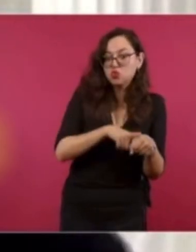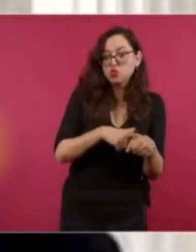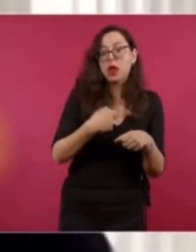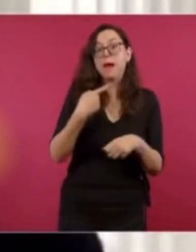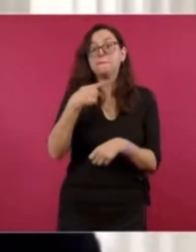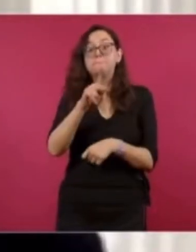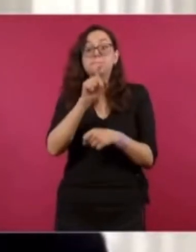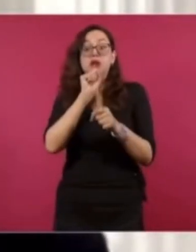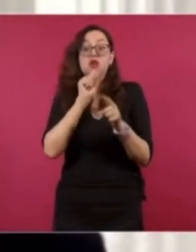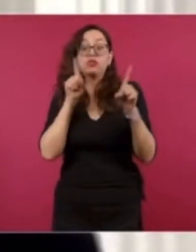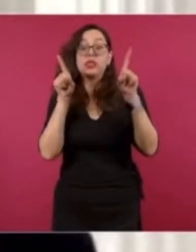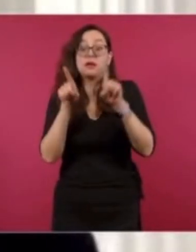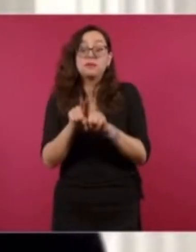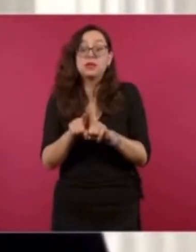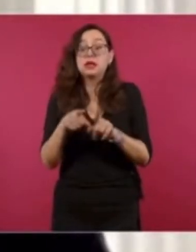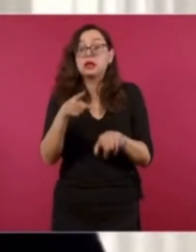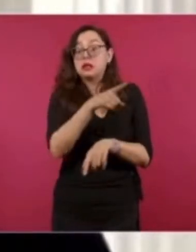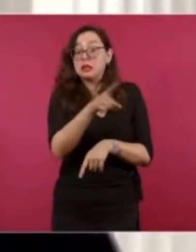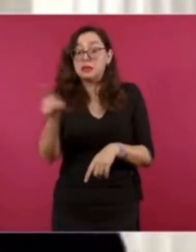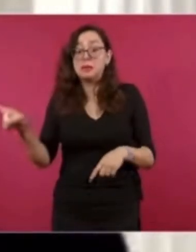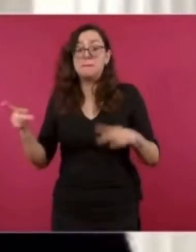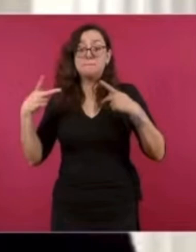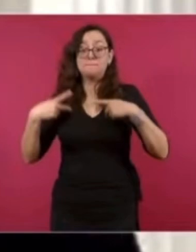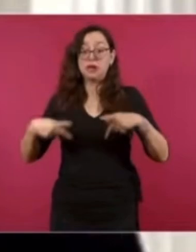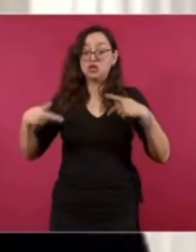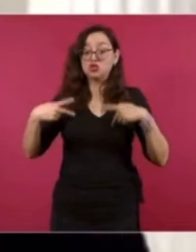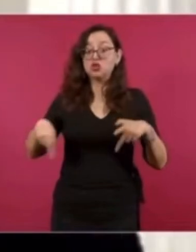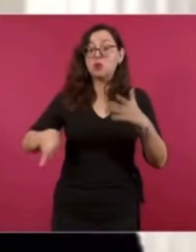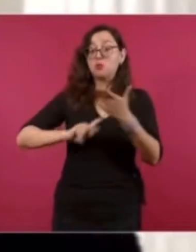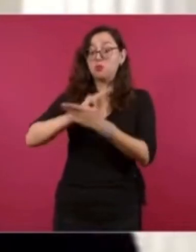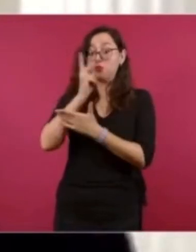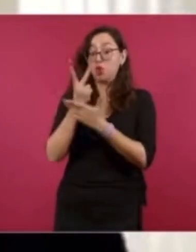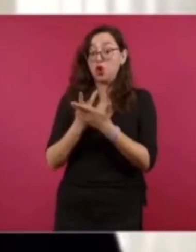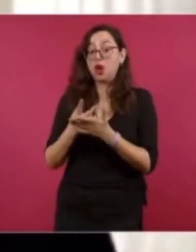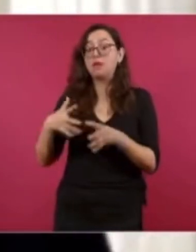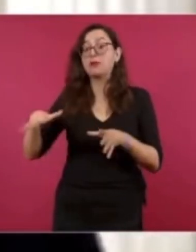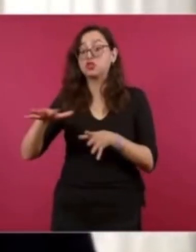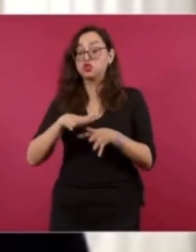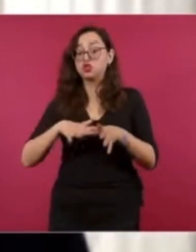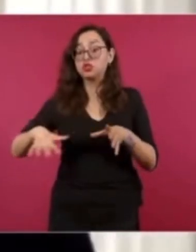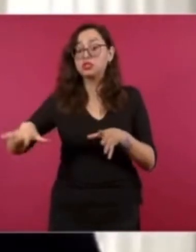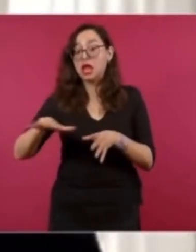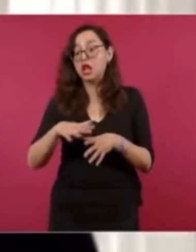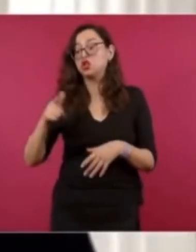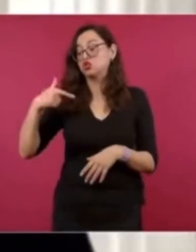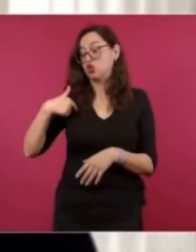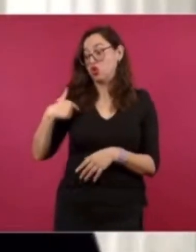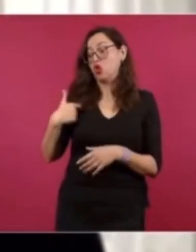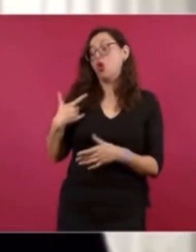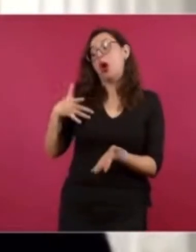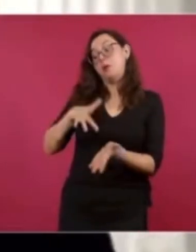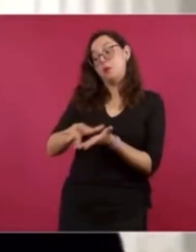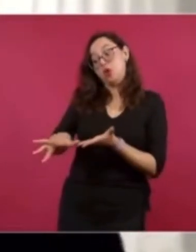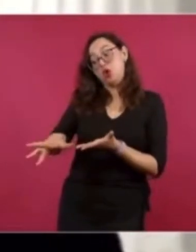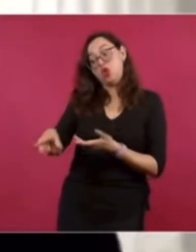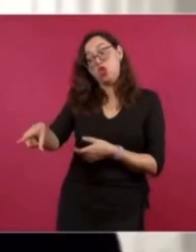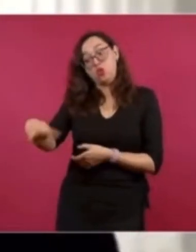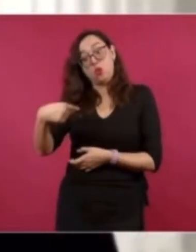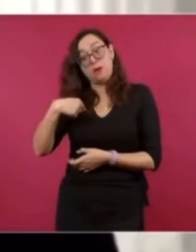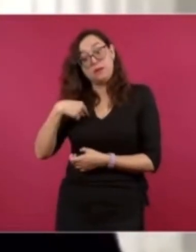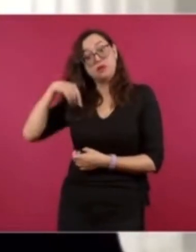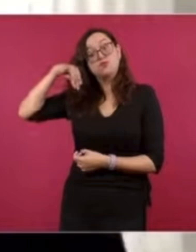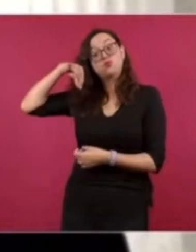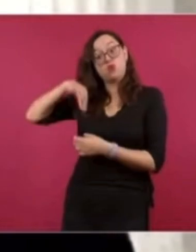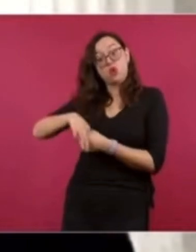los beneficiarios de los programas sociales, que es: te doy para que votes por mí, y si no votas por